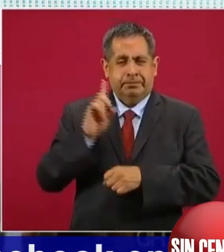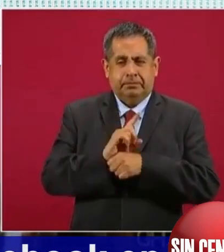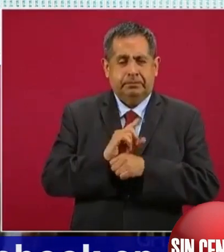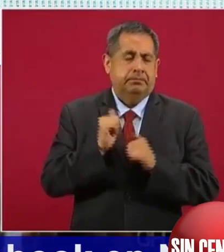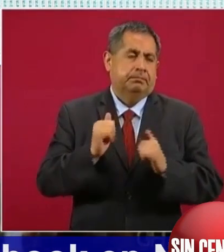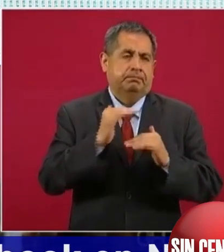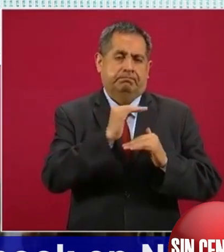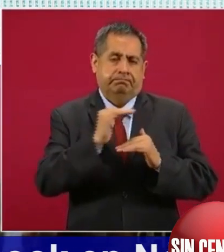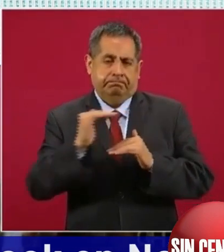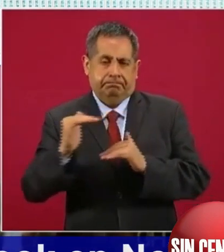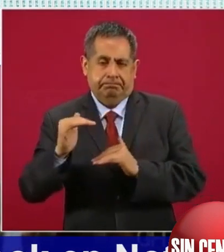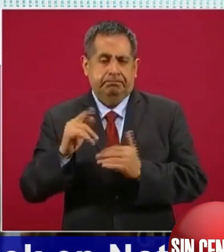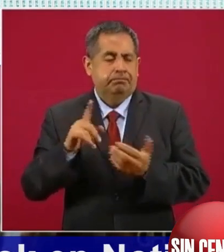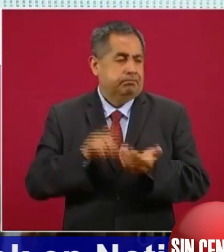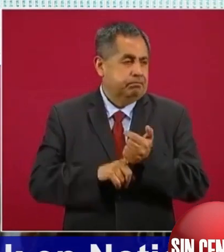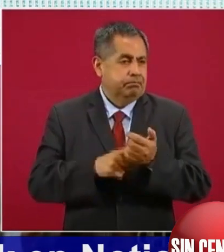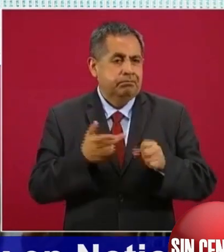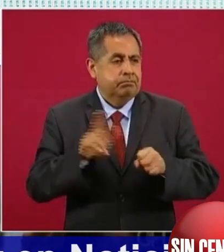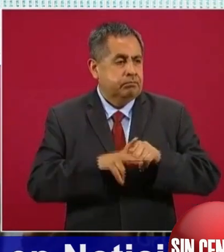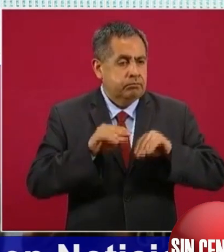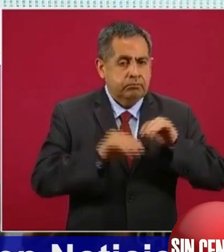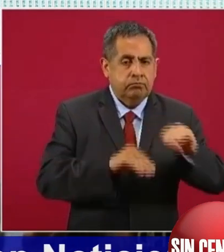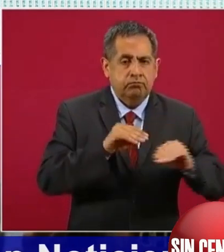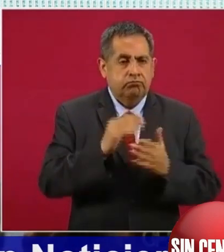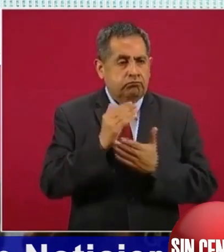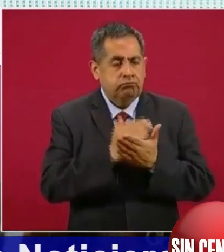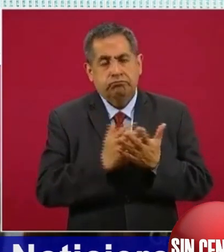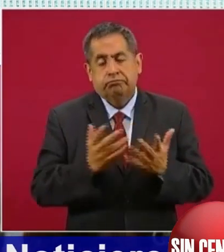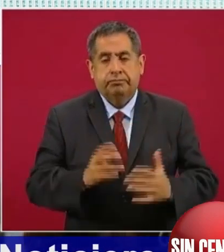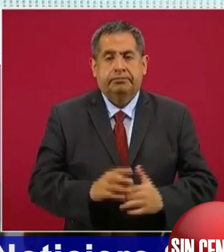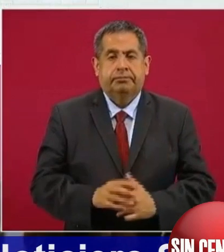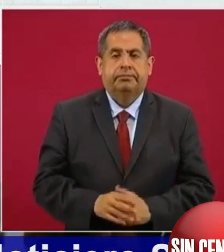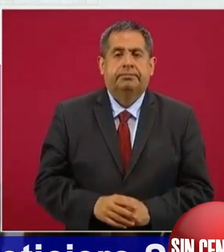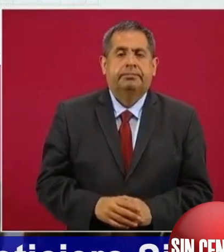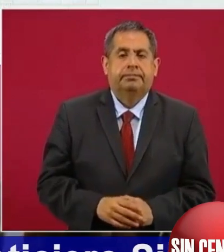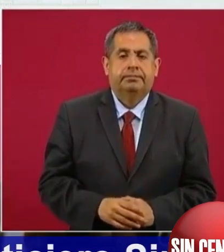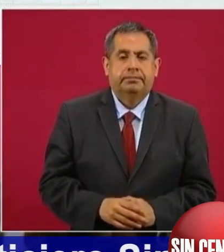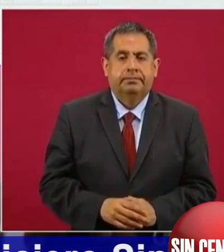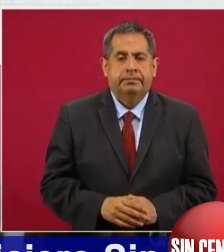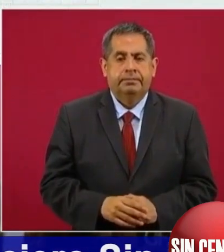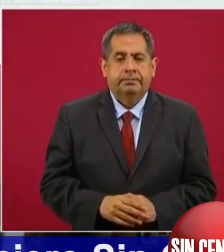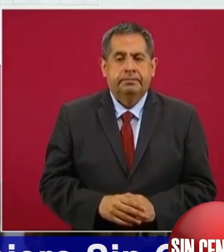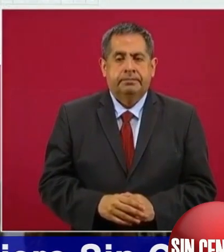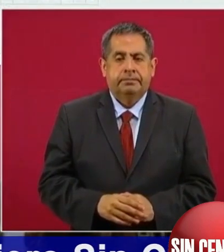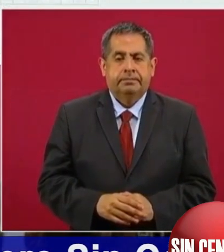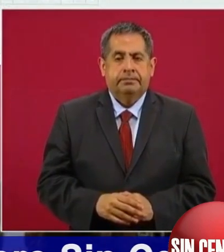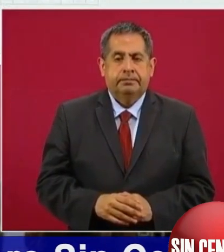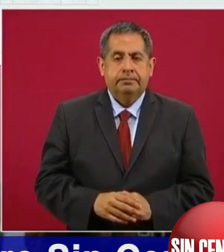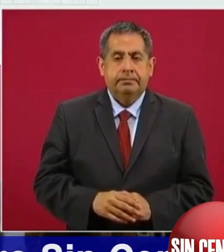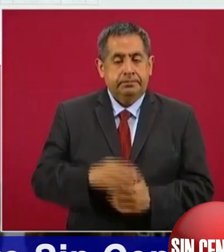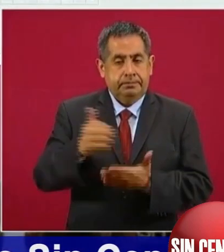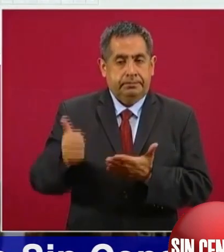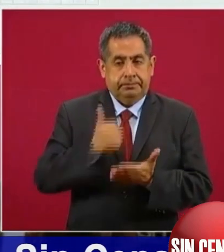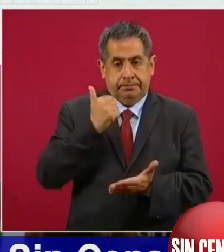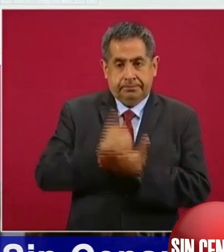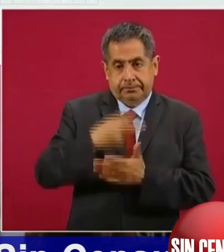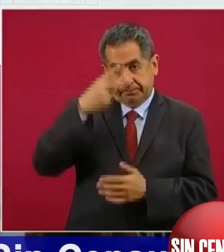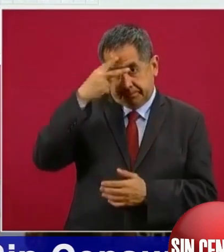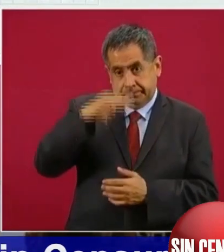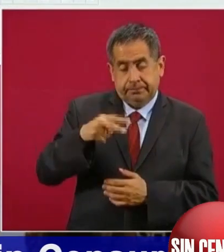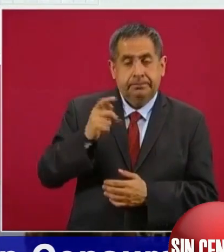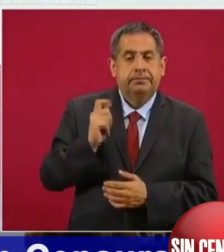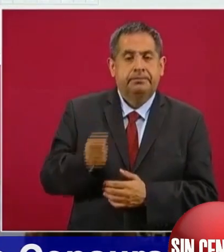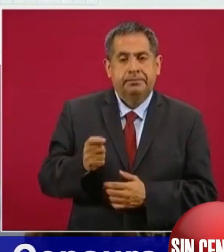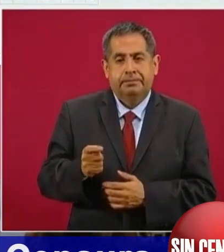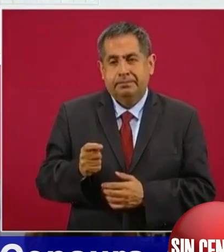expansión hospitalaria, en parte porque tenemos ya una reducción de nuevos casos. La siguiente. La Ciudad de México,